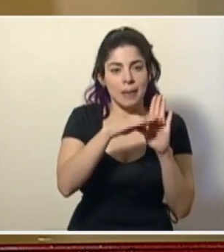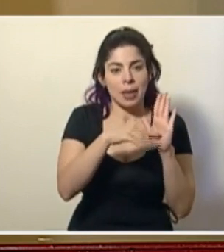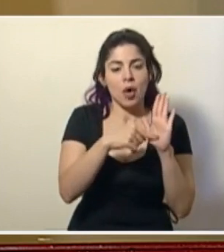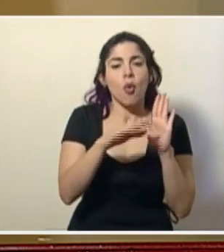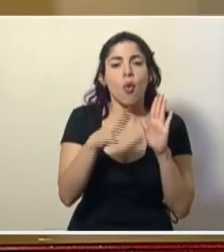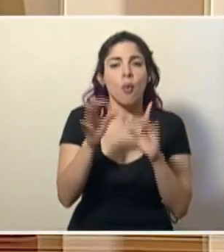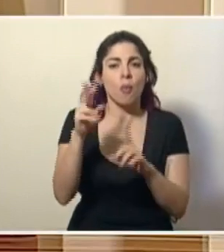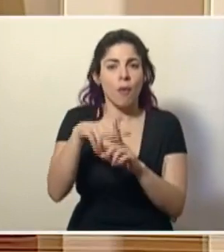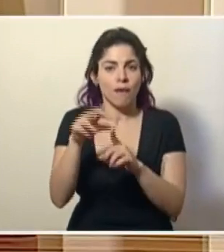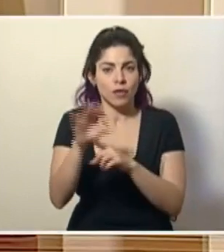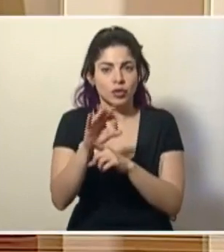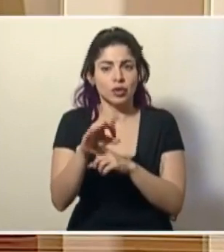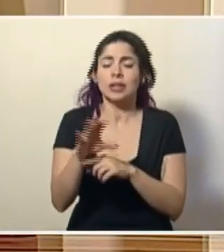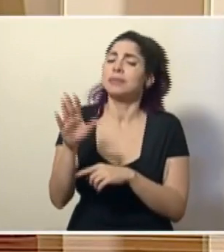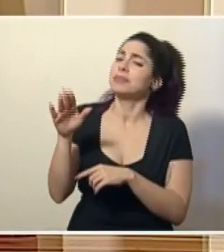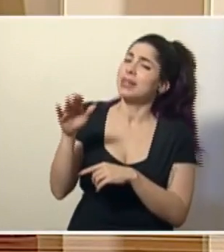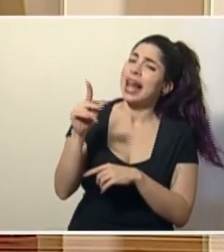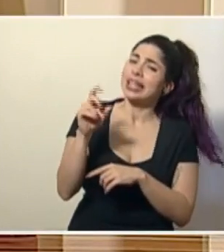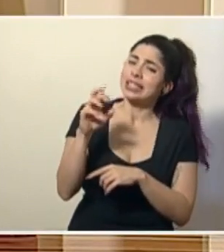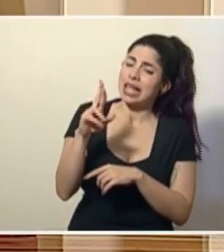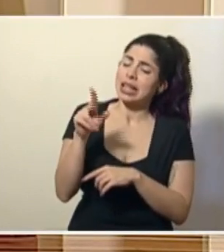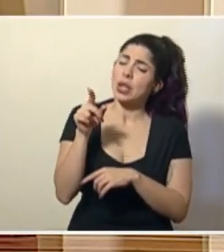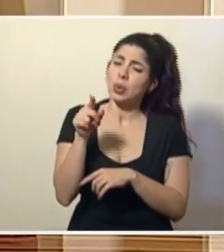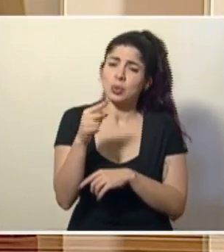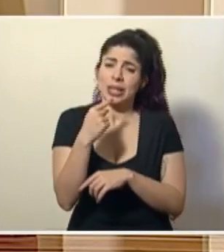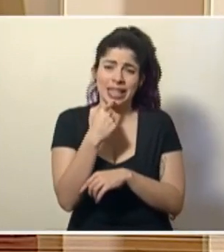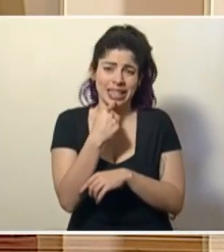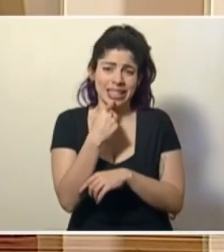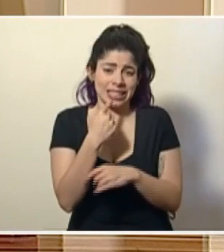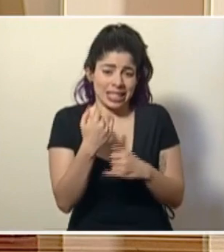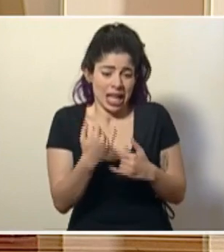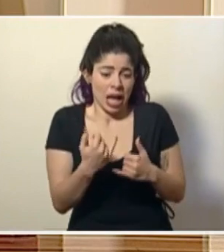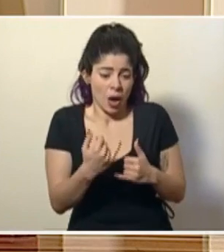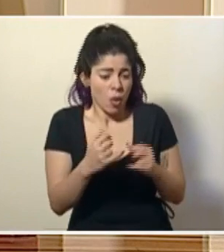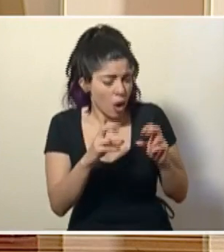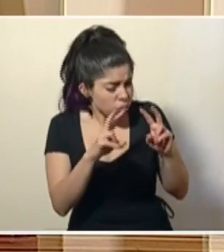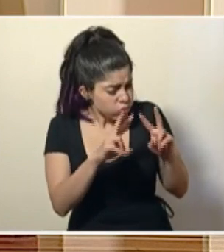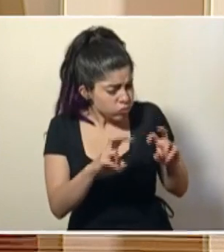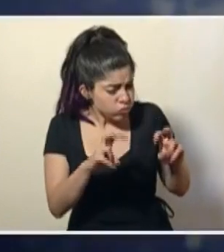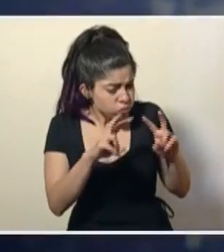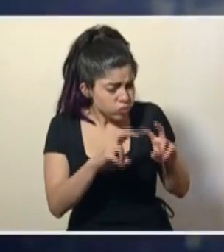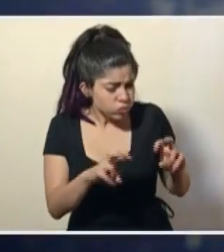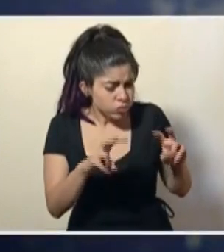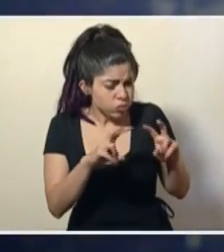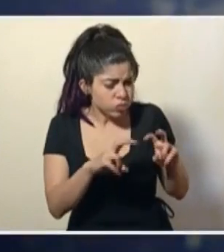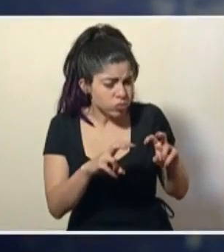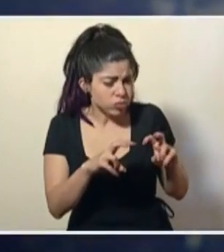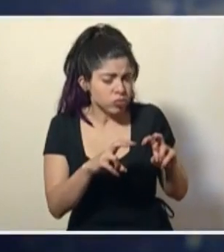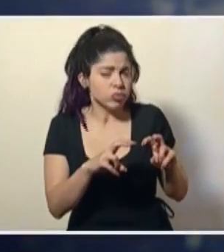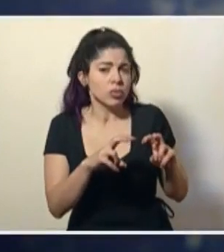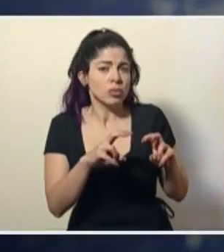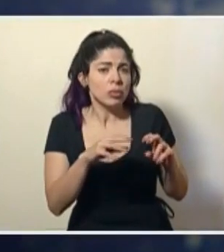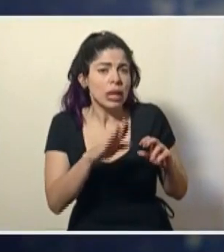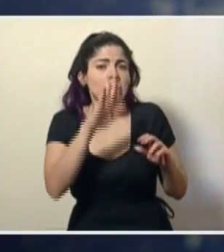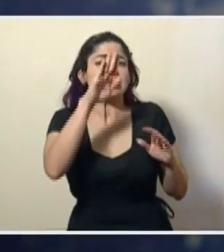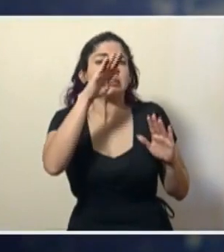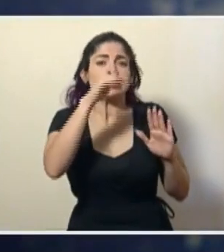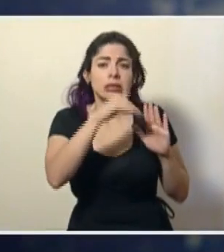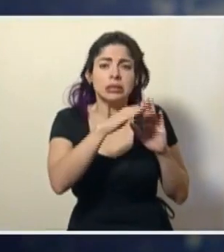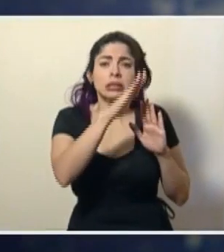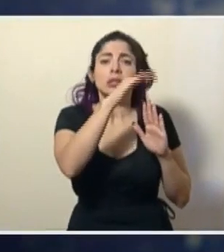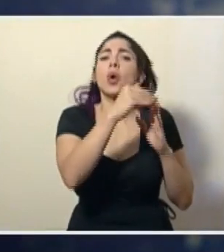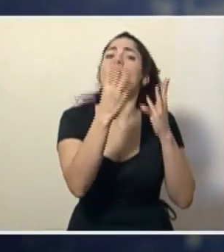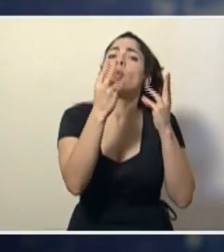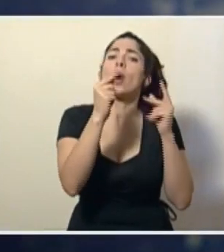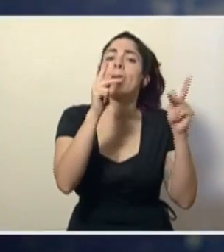medida. Don Alexander, un detalle. Usted menciona que están analizando esos picos en la cantidad